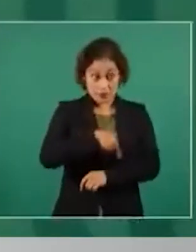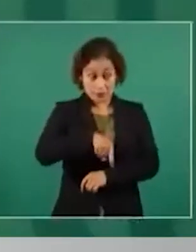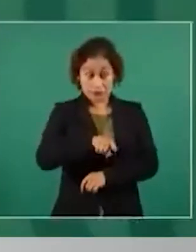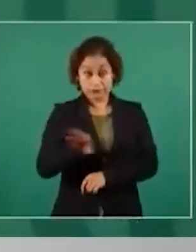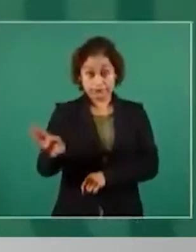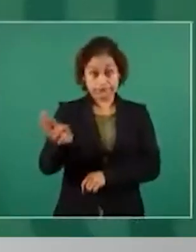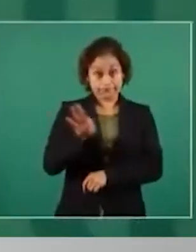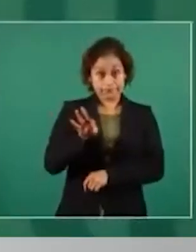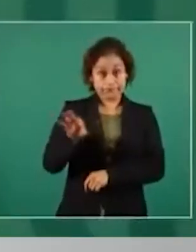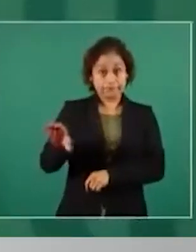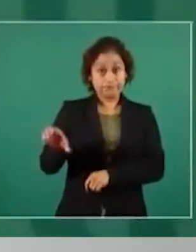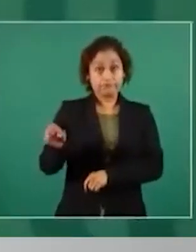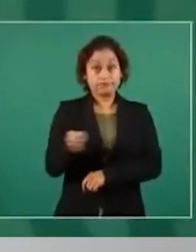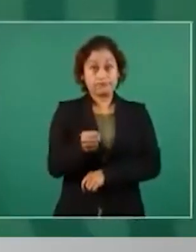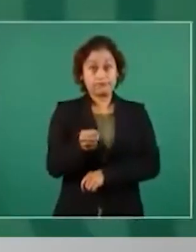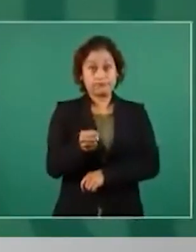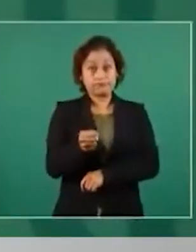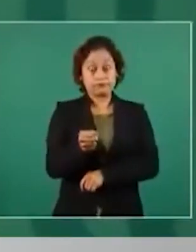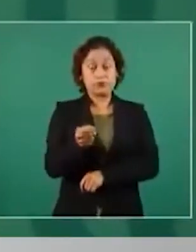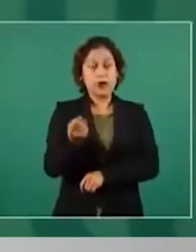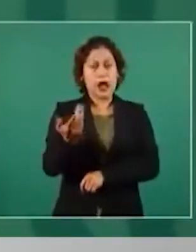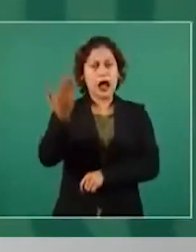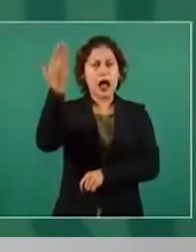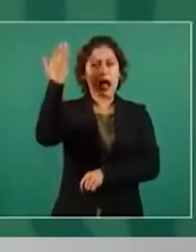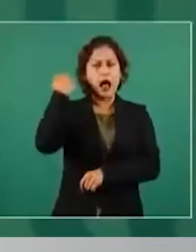en una ocasión me insultó